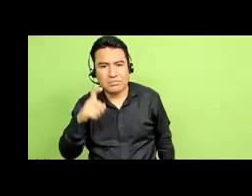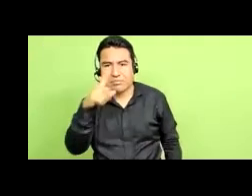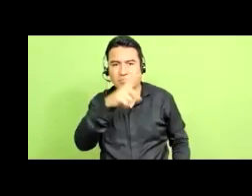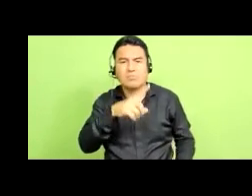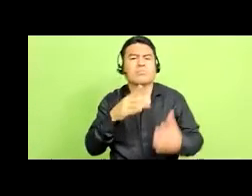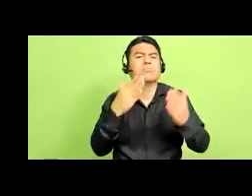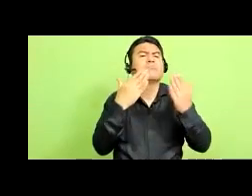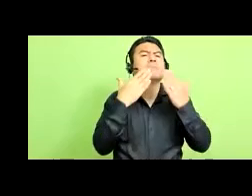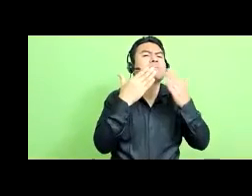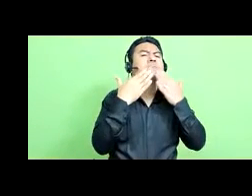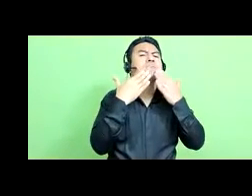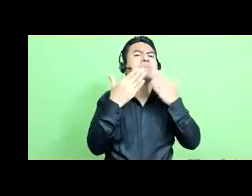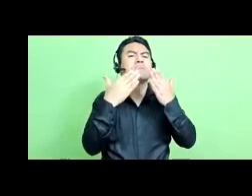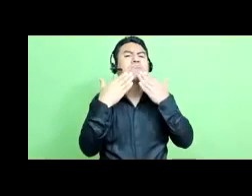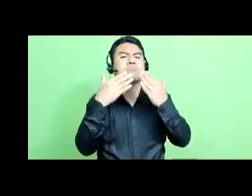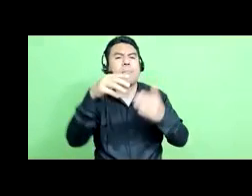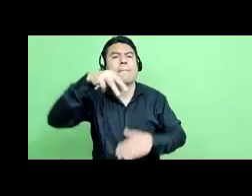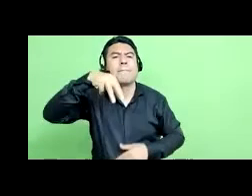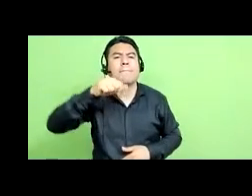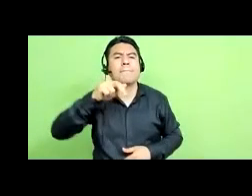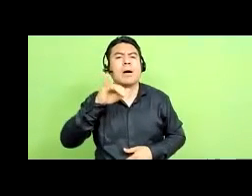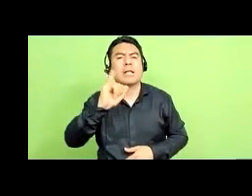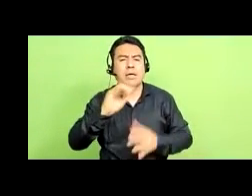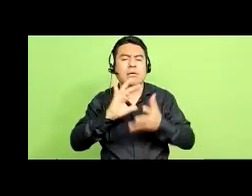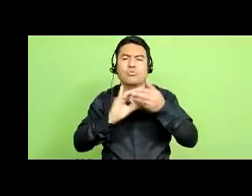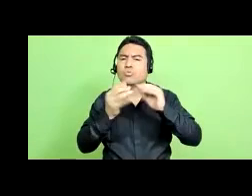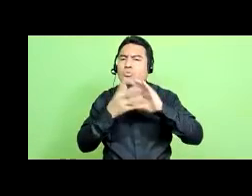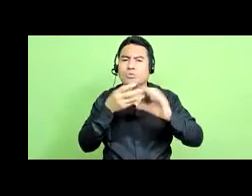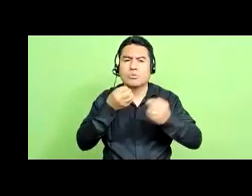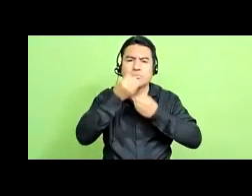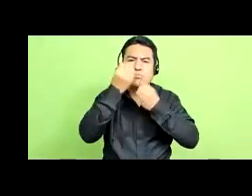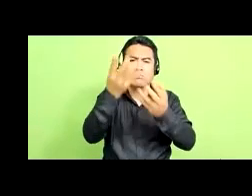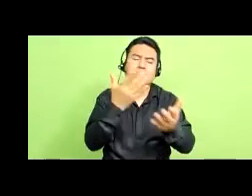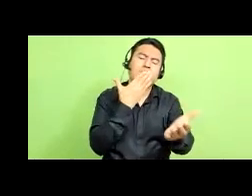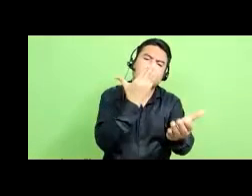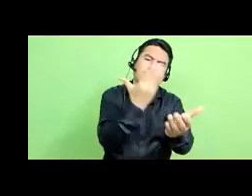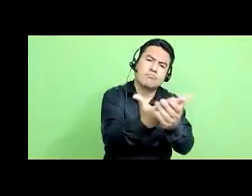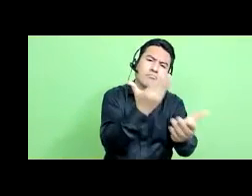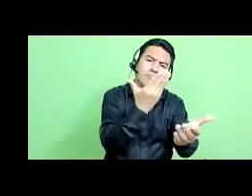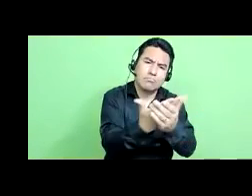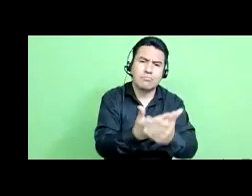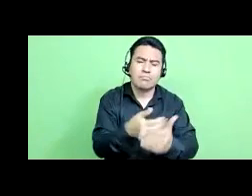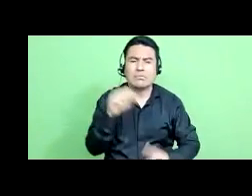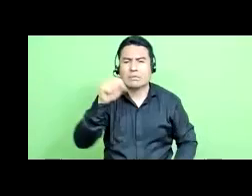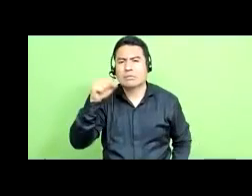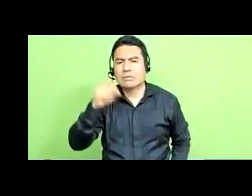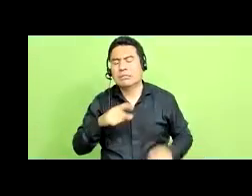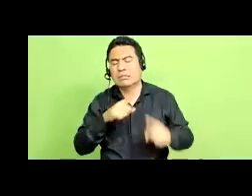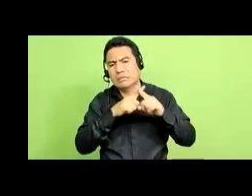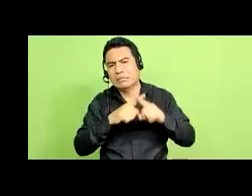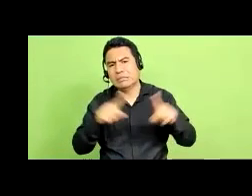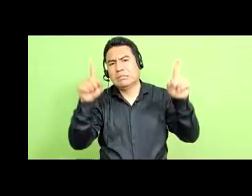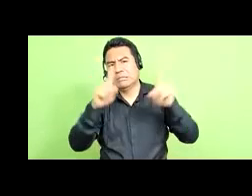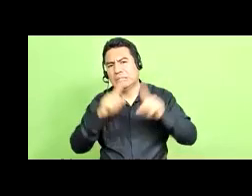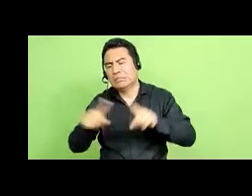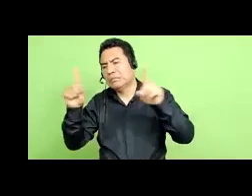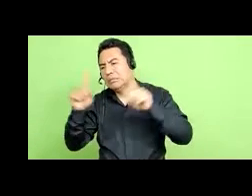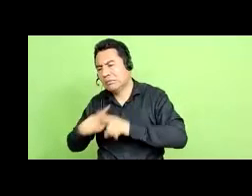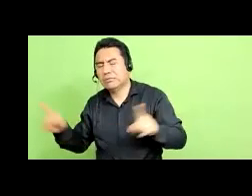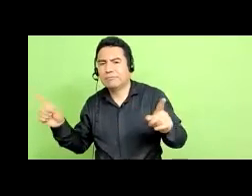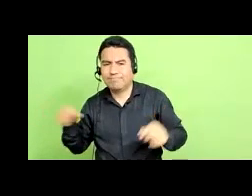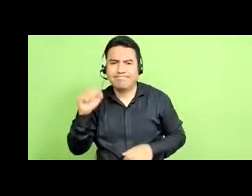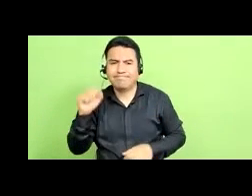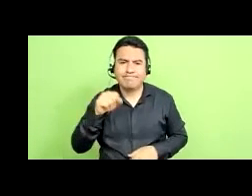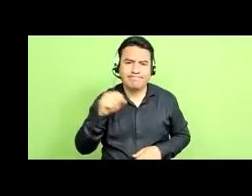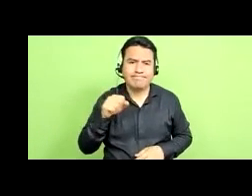compartir su historia de vida es una realidad es una realidad es un contextos diferentes en situaciones muy diferentes